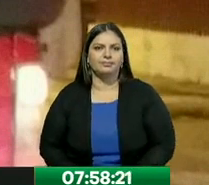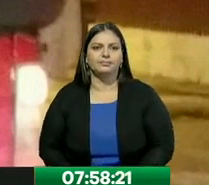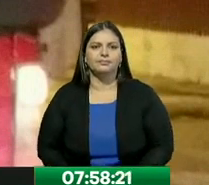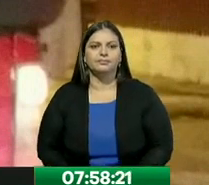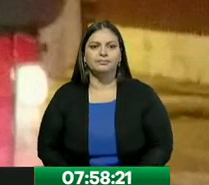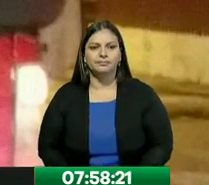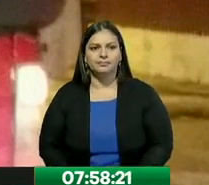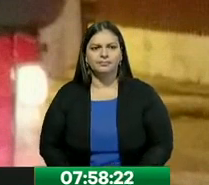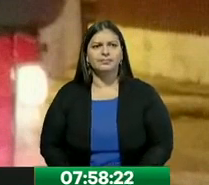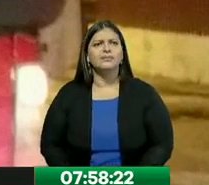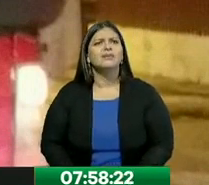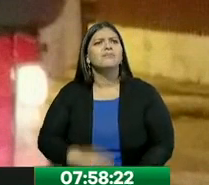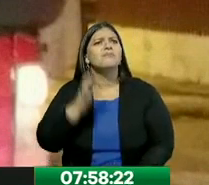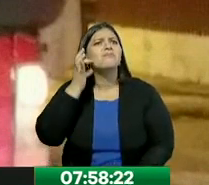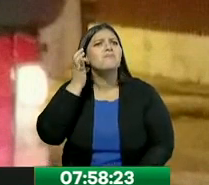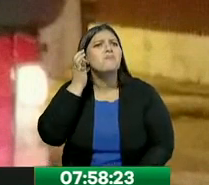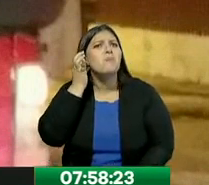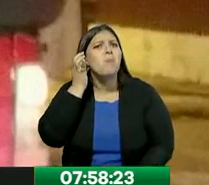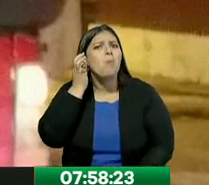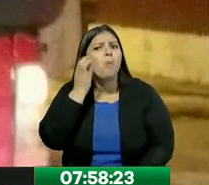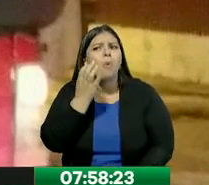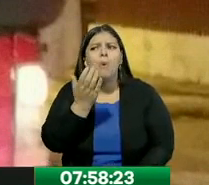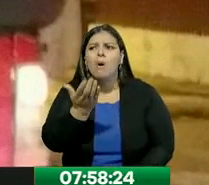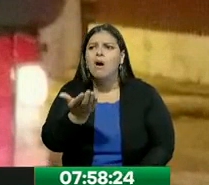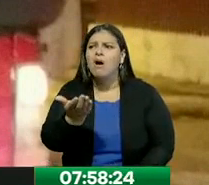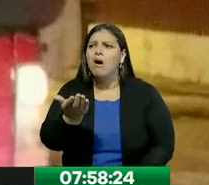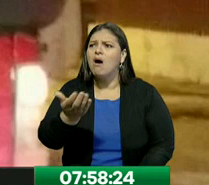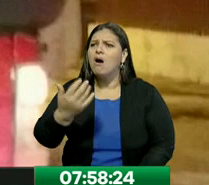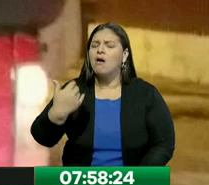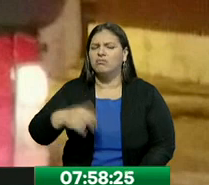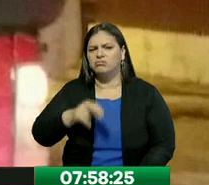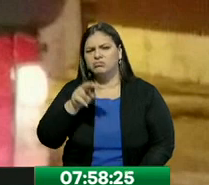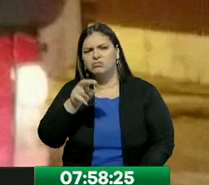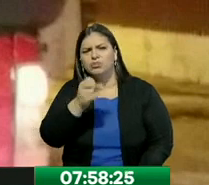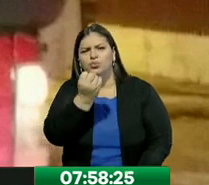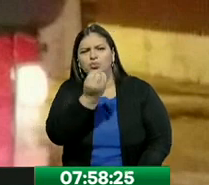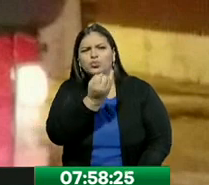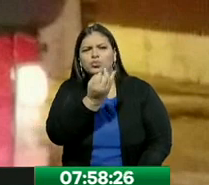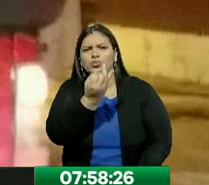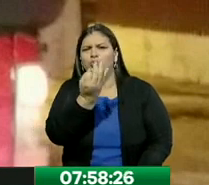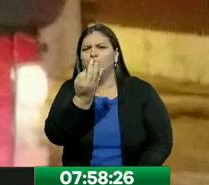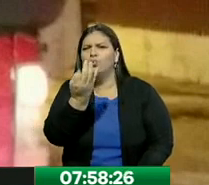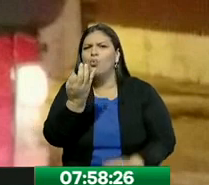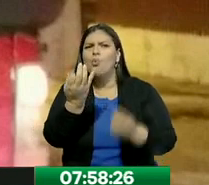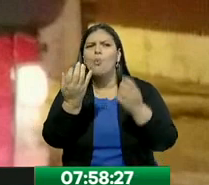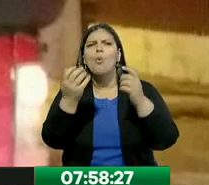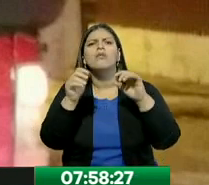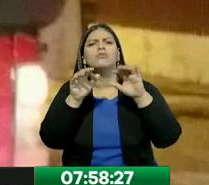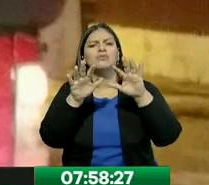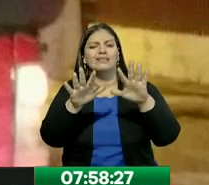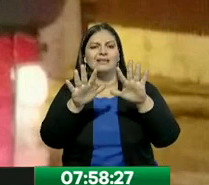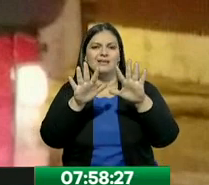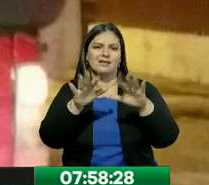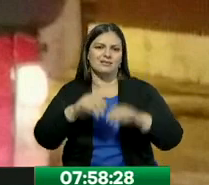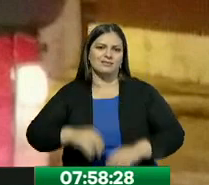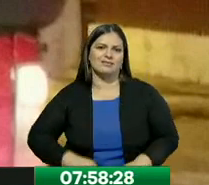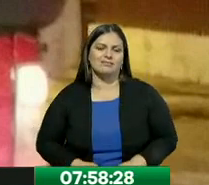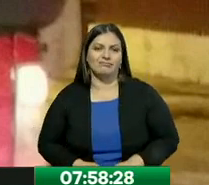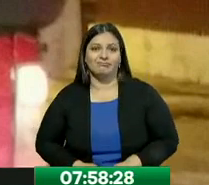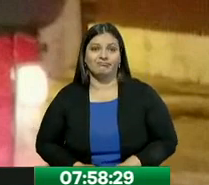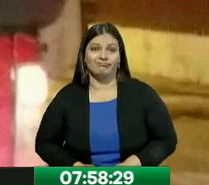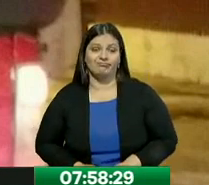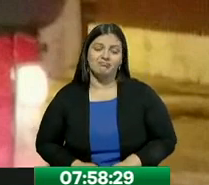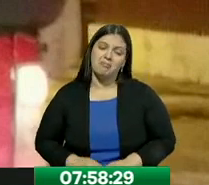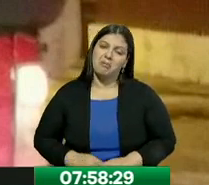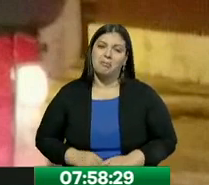Mira cómo la cogen a la señora. Cuidado, se me cae la señora. Siquiera unas 10 personas van en el balde de esa camioneta. Claro que sí. Vamos y